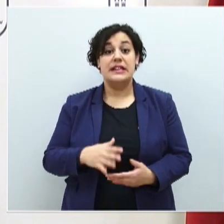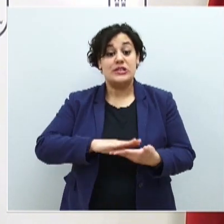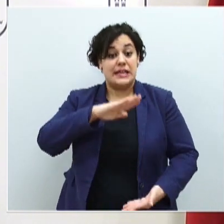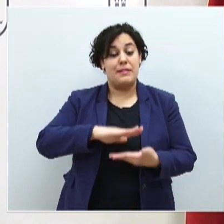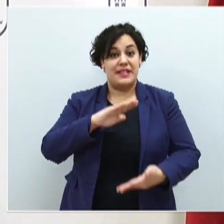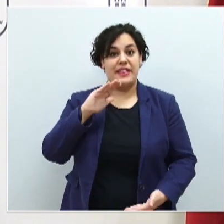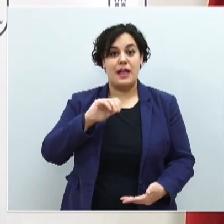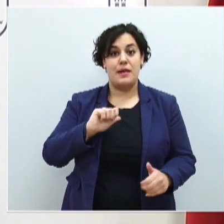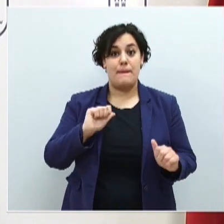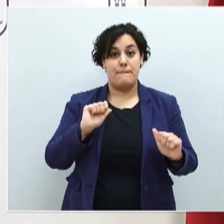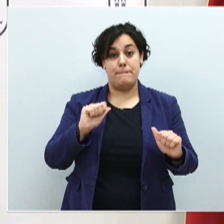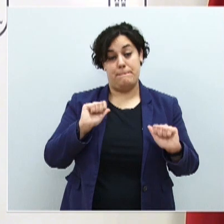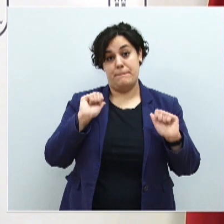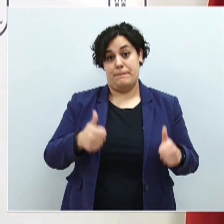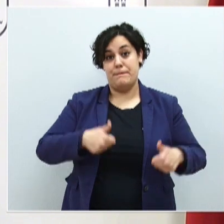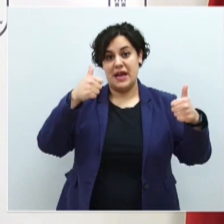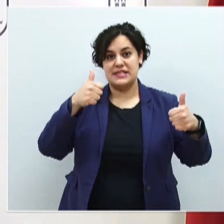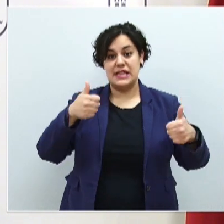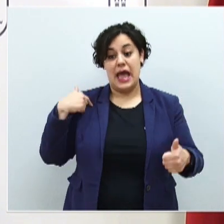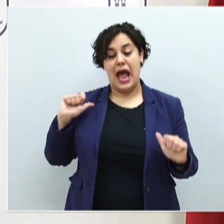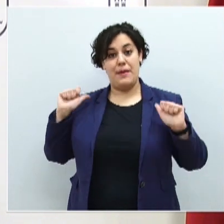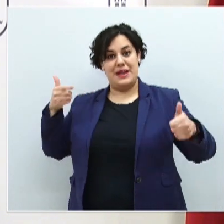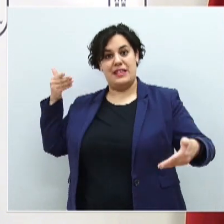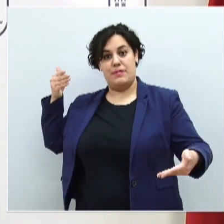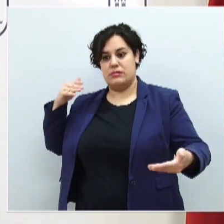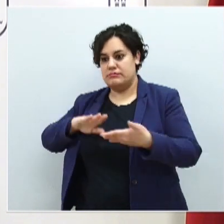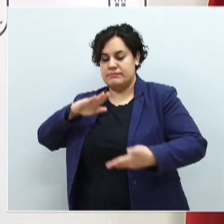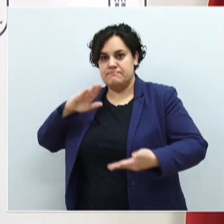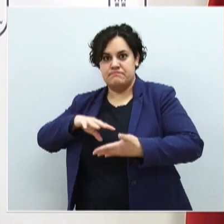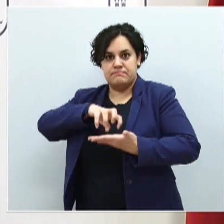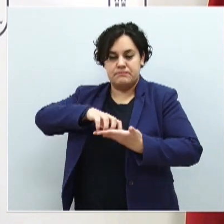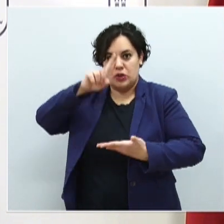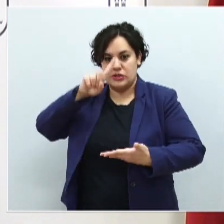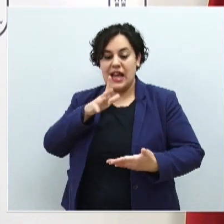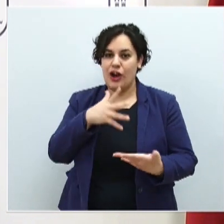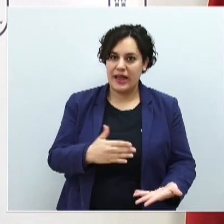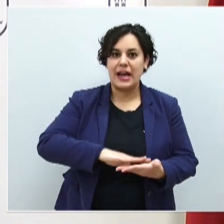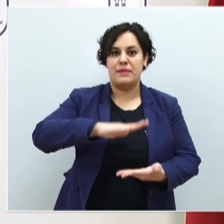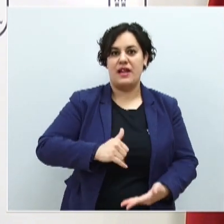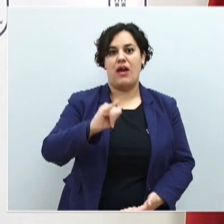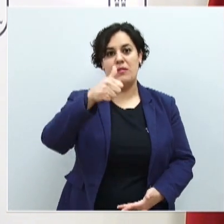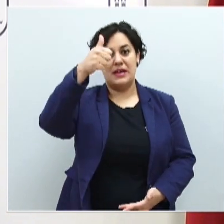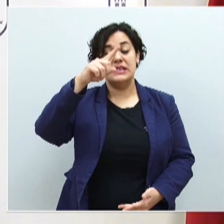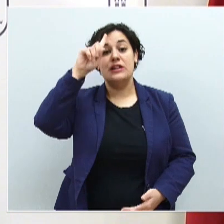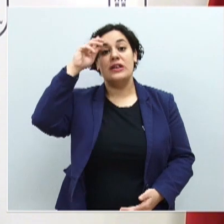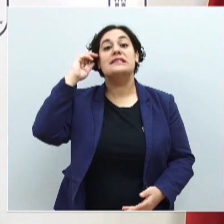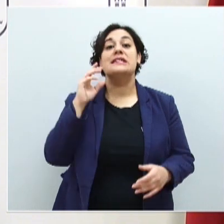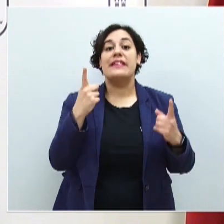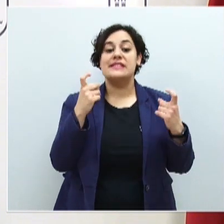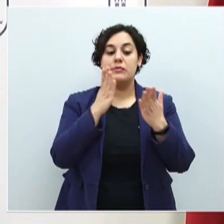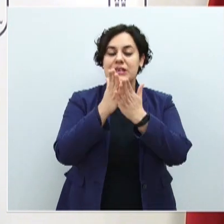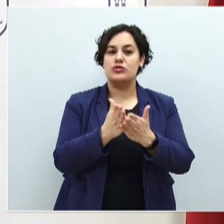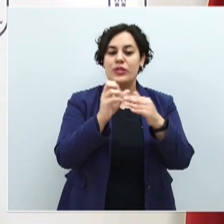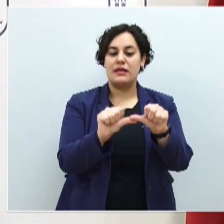se inició la pandemia, cuando empezó la epidemia, ¿no? Que es analizar cuando aparece un caso positivo qué ha pasado en los últimos 7 días con todas las personas que